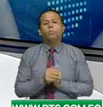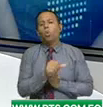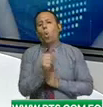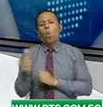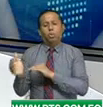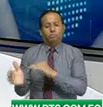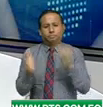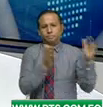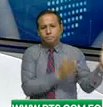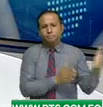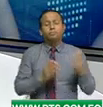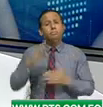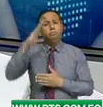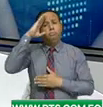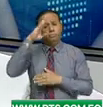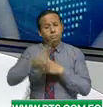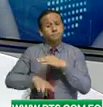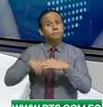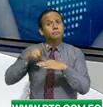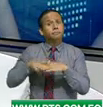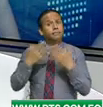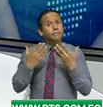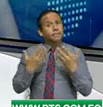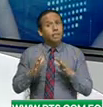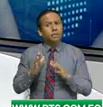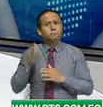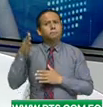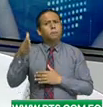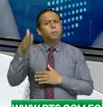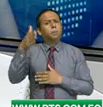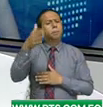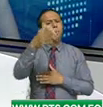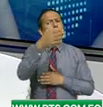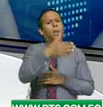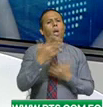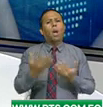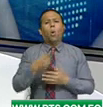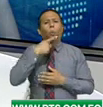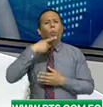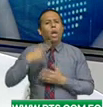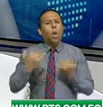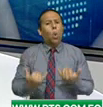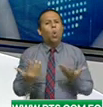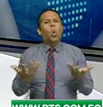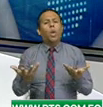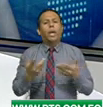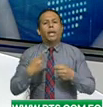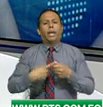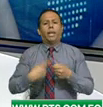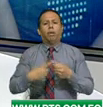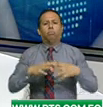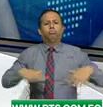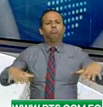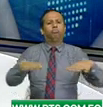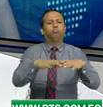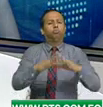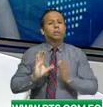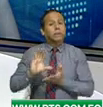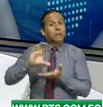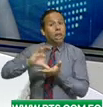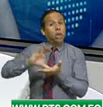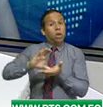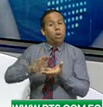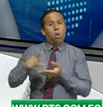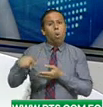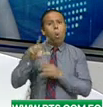Policía Nacional efectuó varios operativos durante este feriado en Quito. En el centro histórico, 8 sujetos fueron